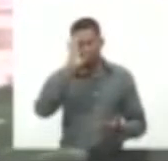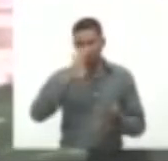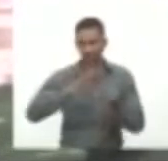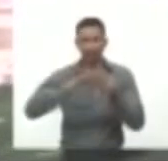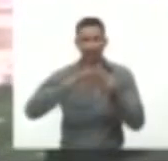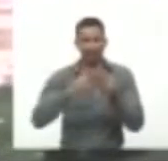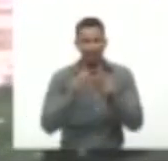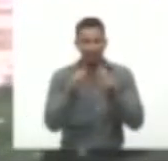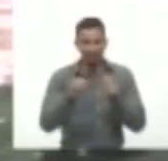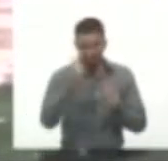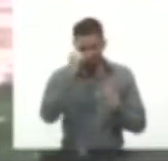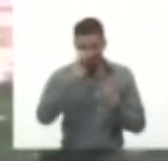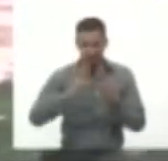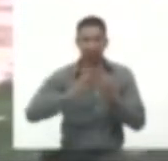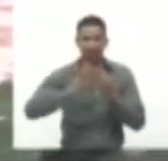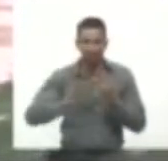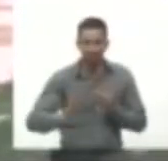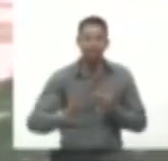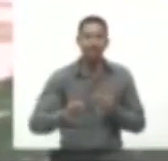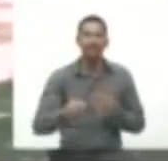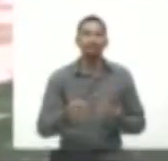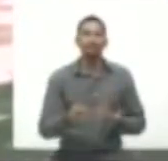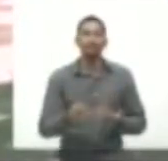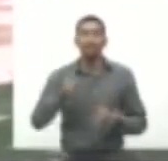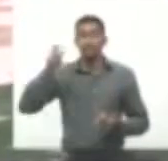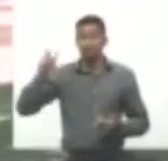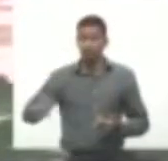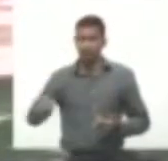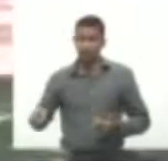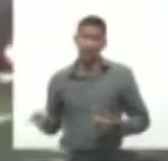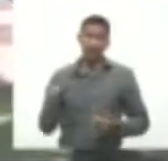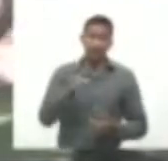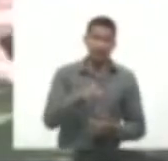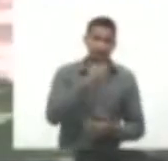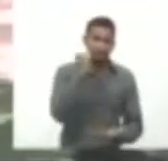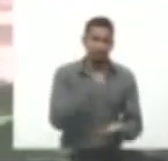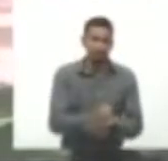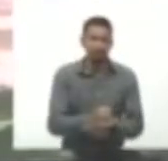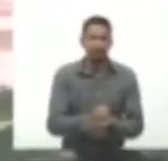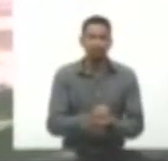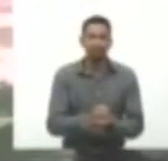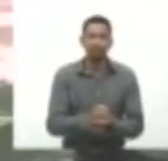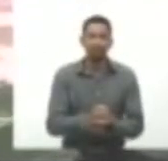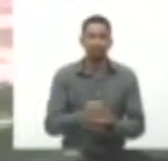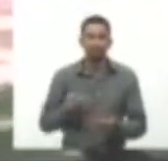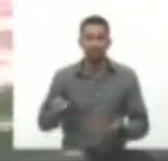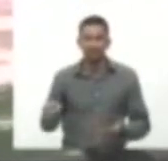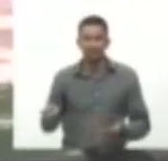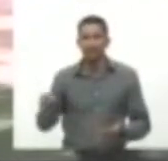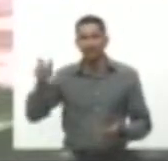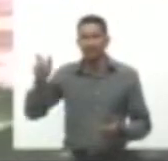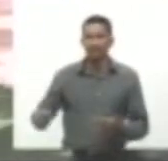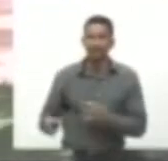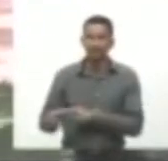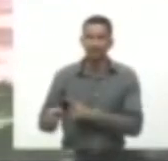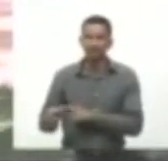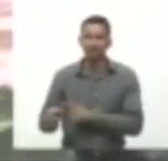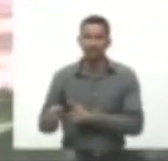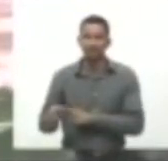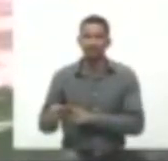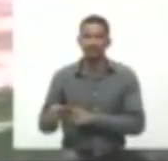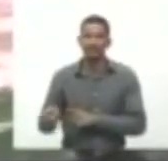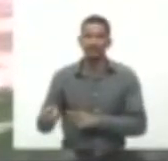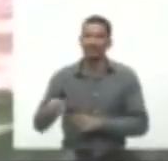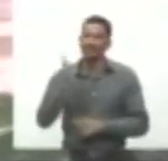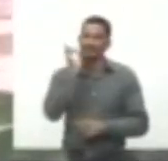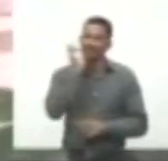sí es claro de que la persona que generó este hecho es un sujeto con unas